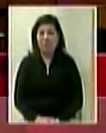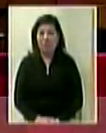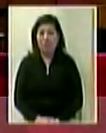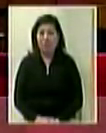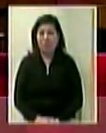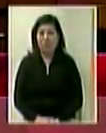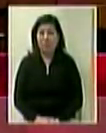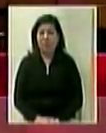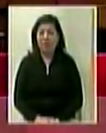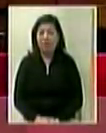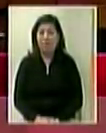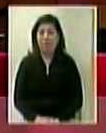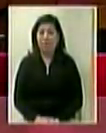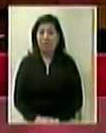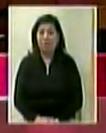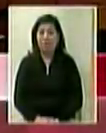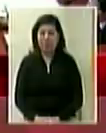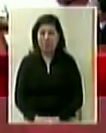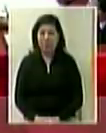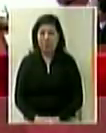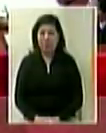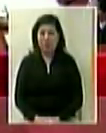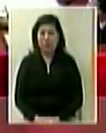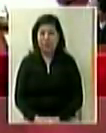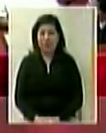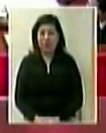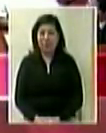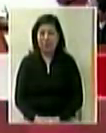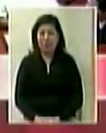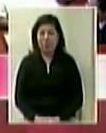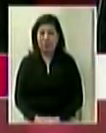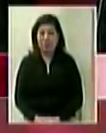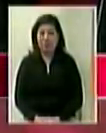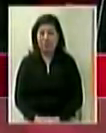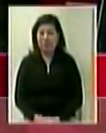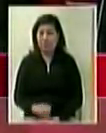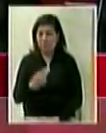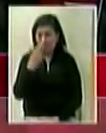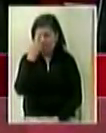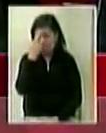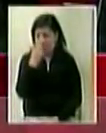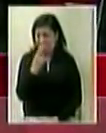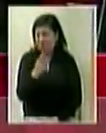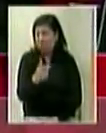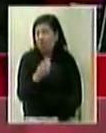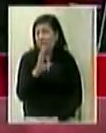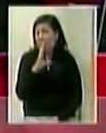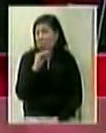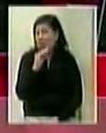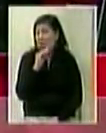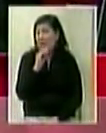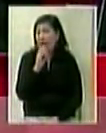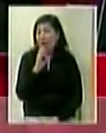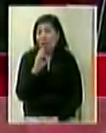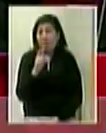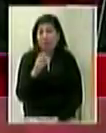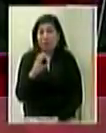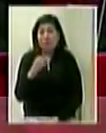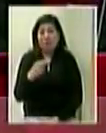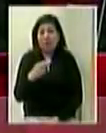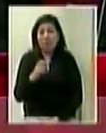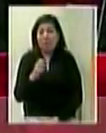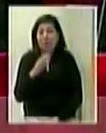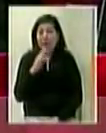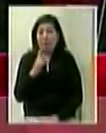causa Gracias congresista chef gracias yo respeto la la opinión de la congresista Chávez sin embargo yo